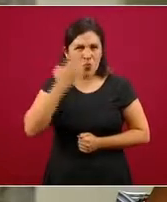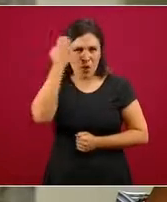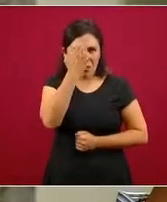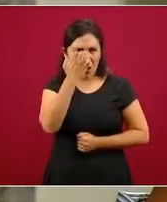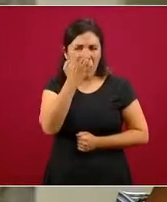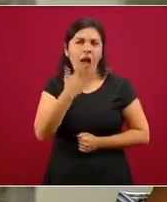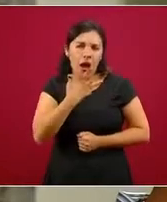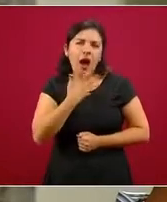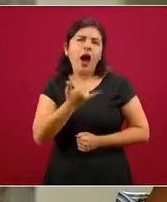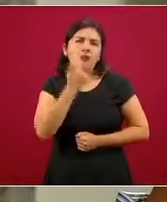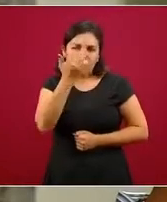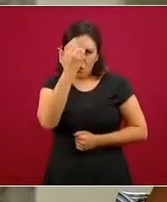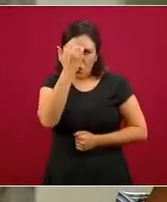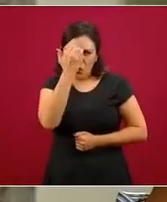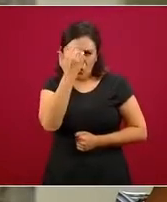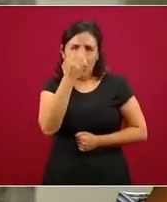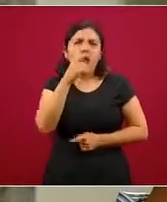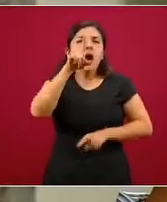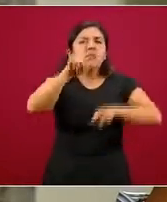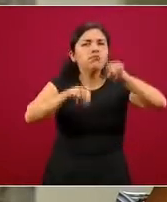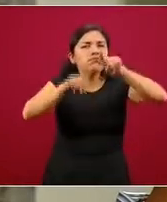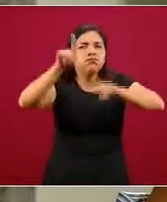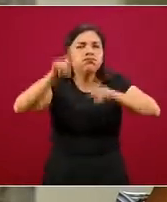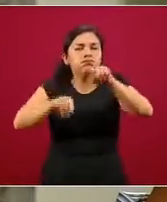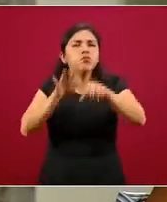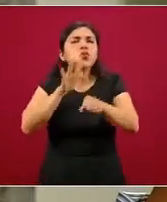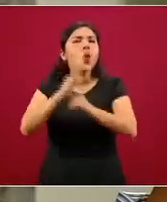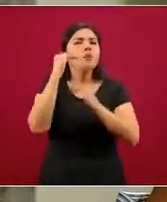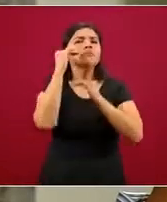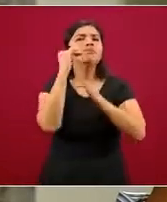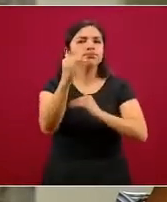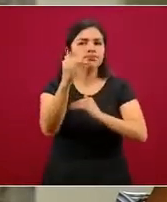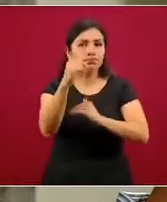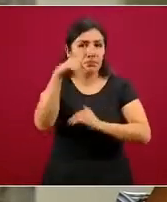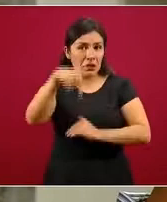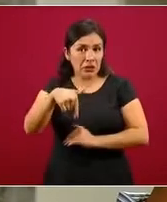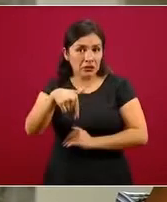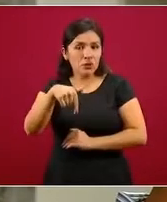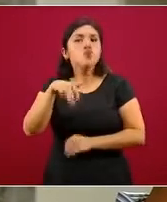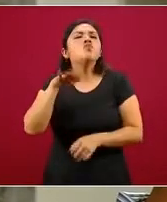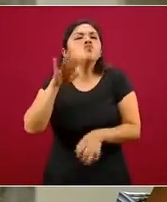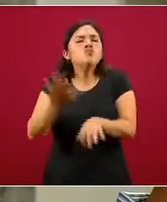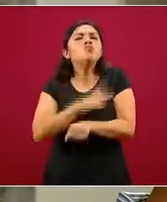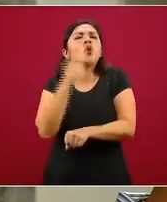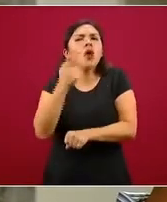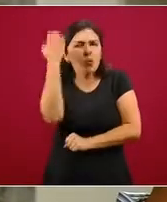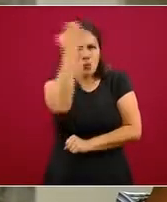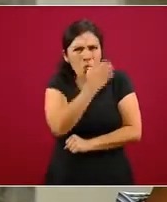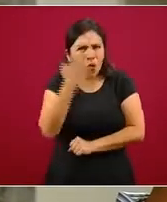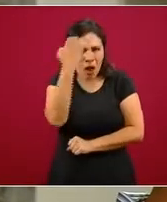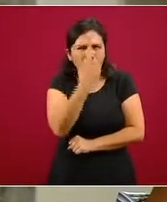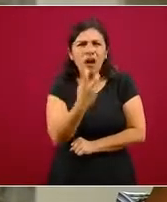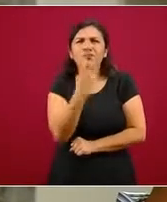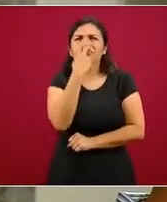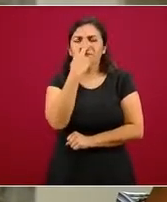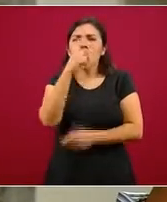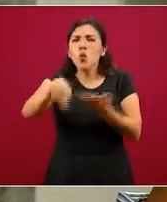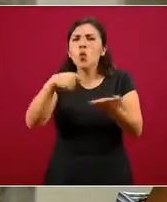están aplicándose en México, según la Secretaría? ¿Por qué se está permitiendo hacer estas pruebas en